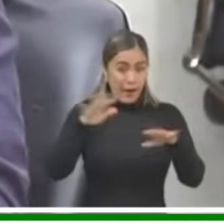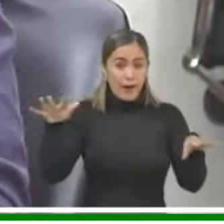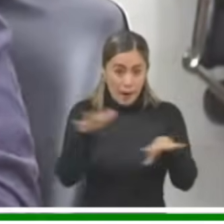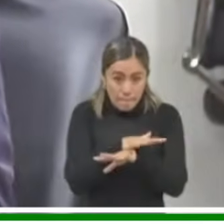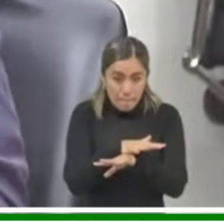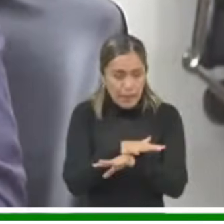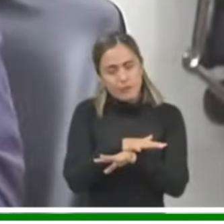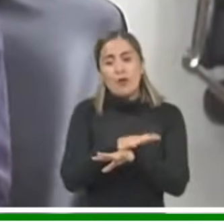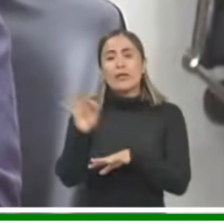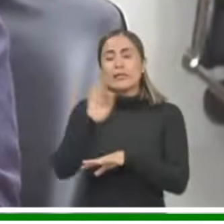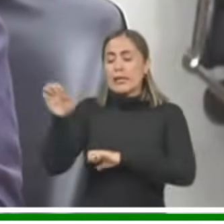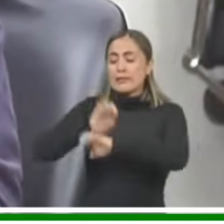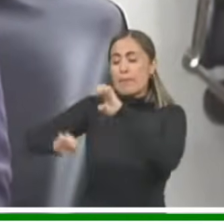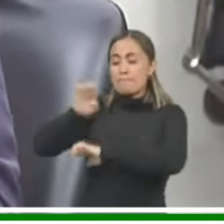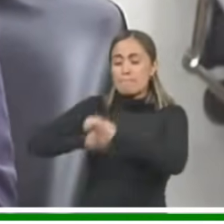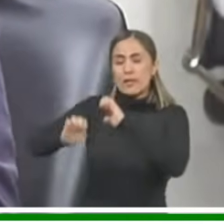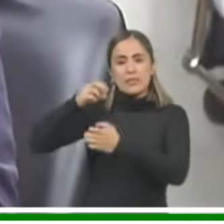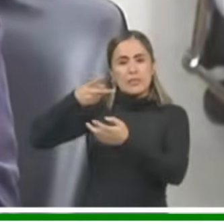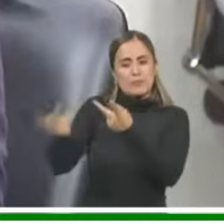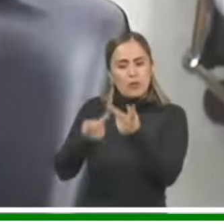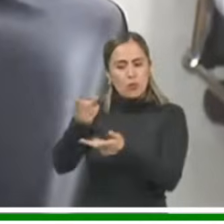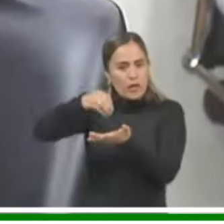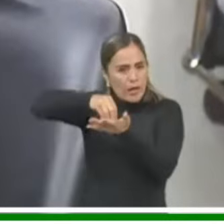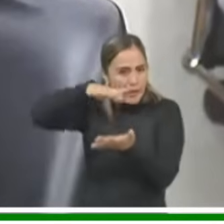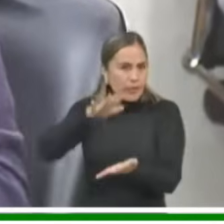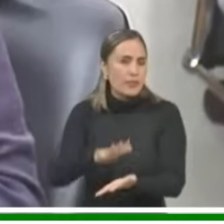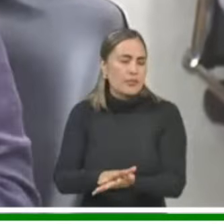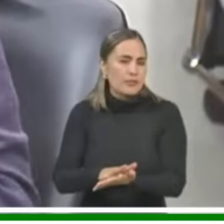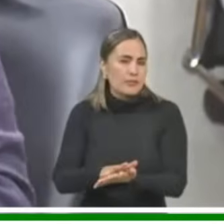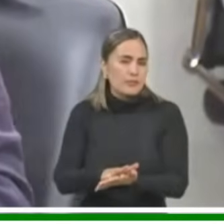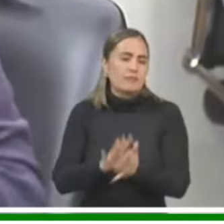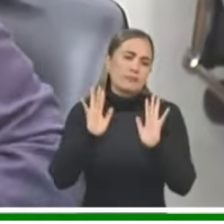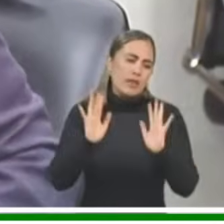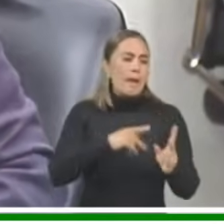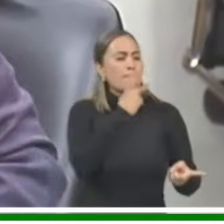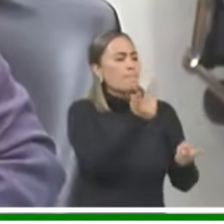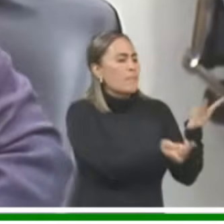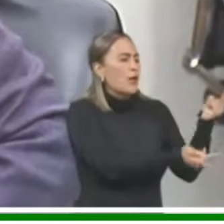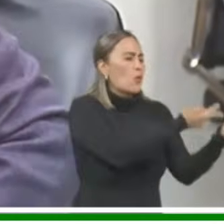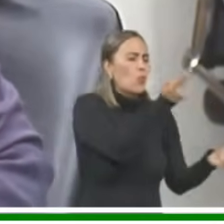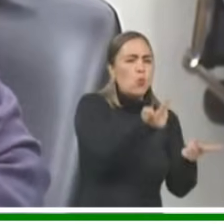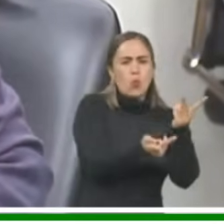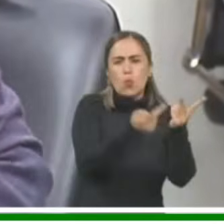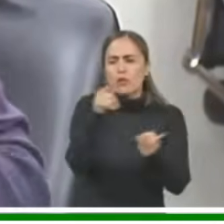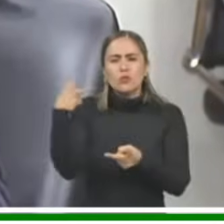haya encuestadoras que se registren, finalmente lo que recogen de sus ejercicios de